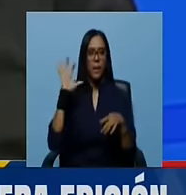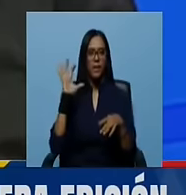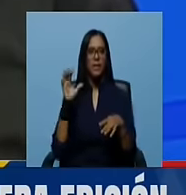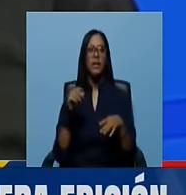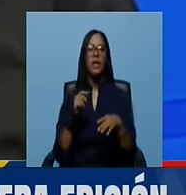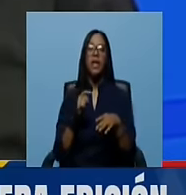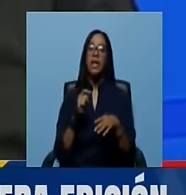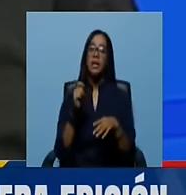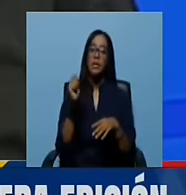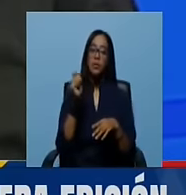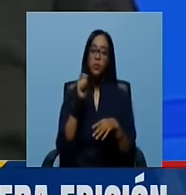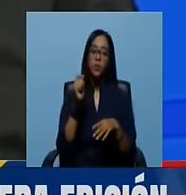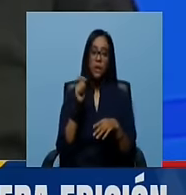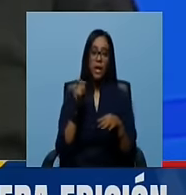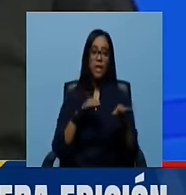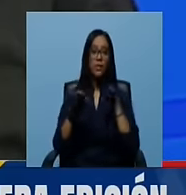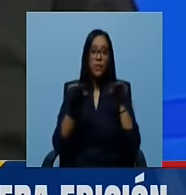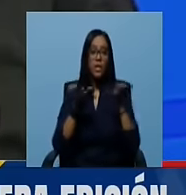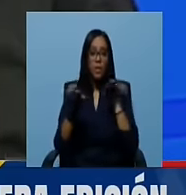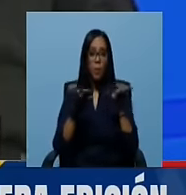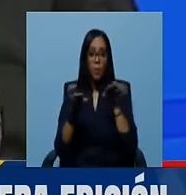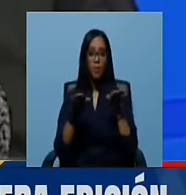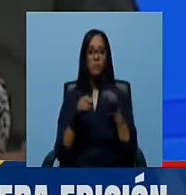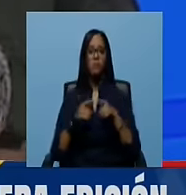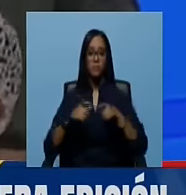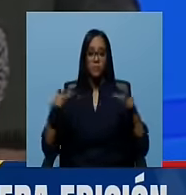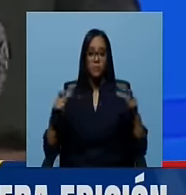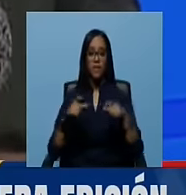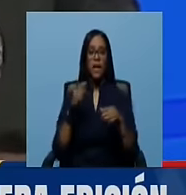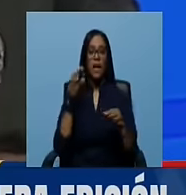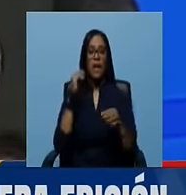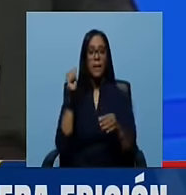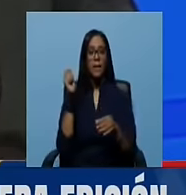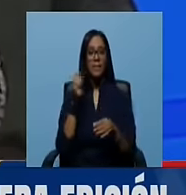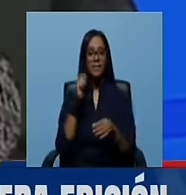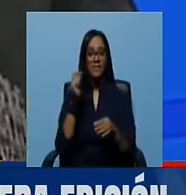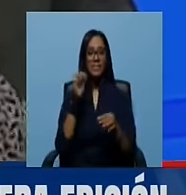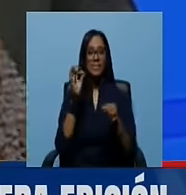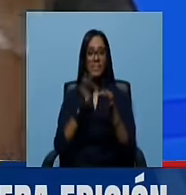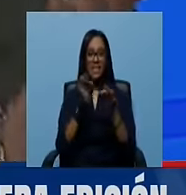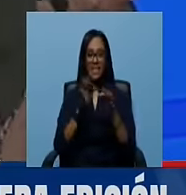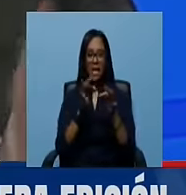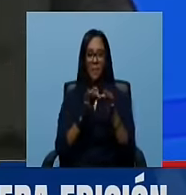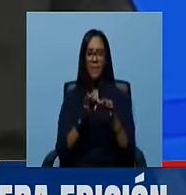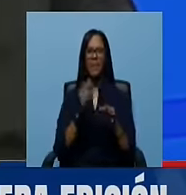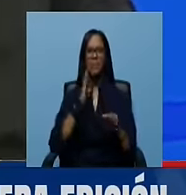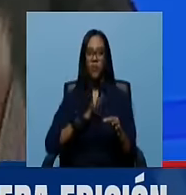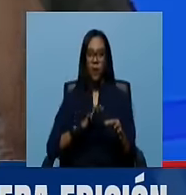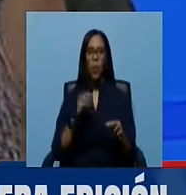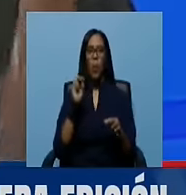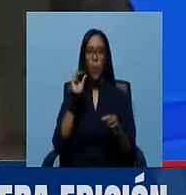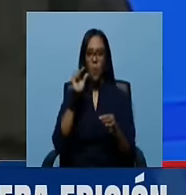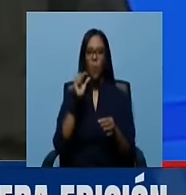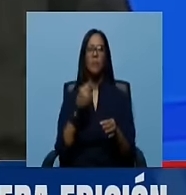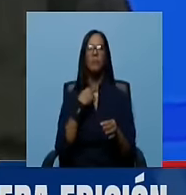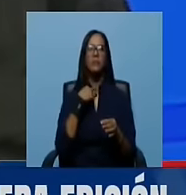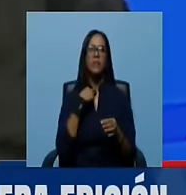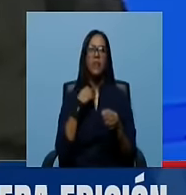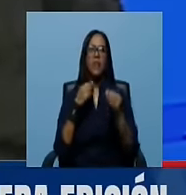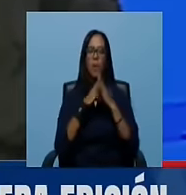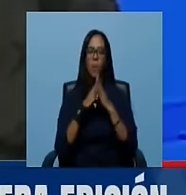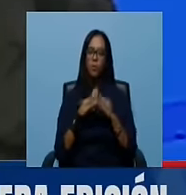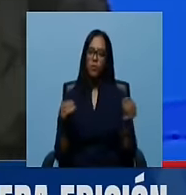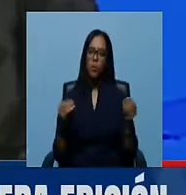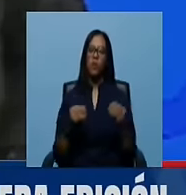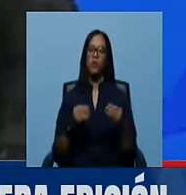venido creciendo. El mes de septiembre fue el único mes que más pegados estuvimos por, bueno, ya usted sabe todas las medidas